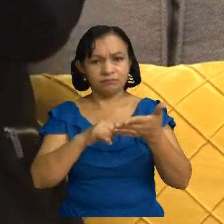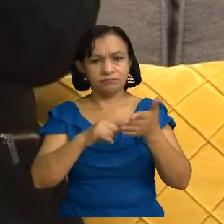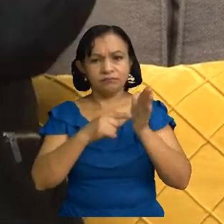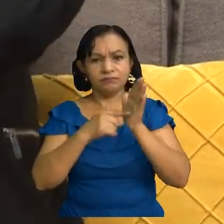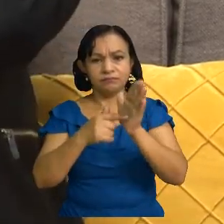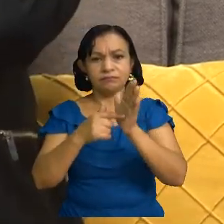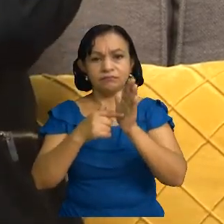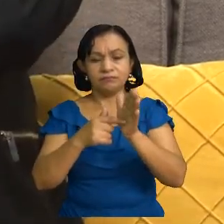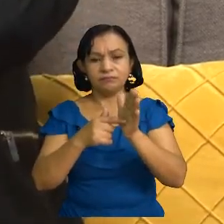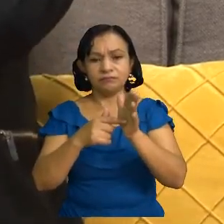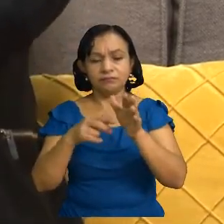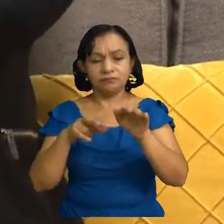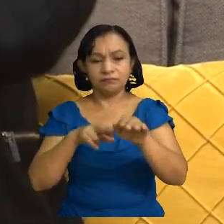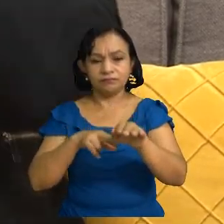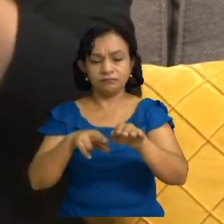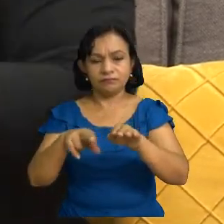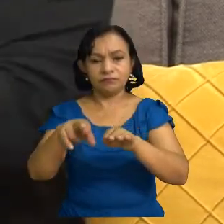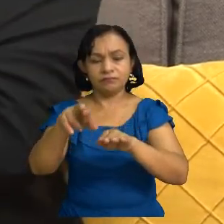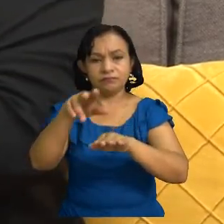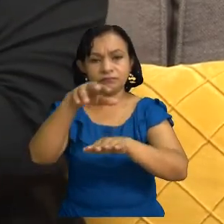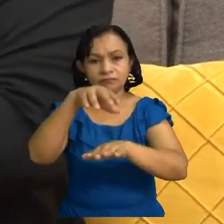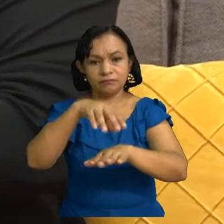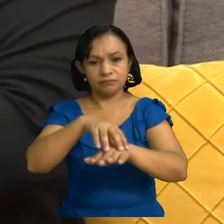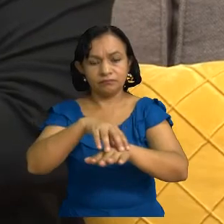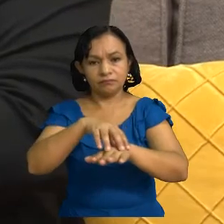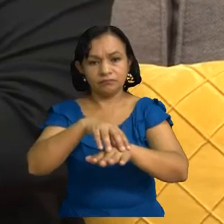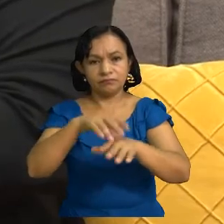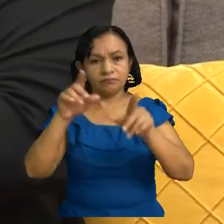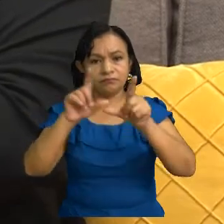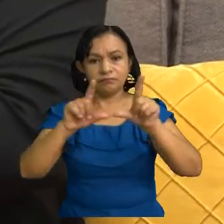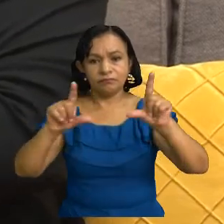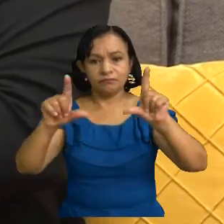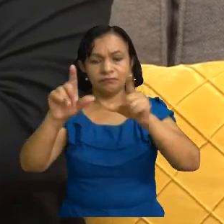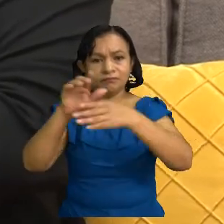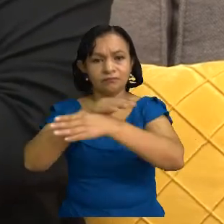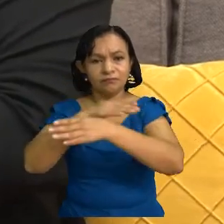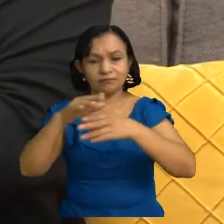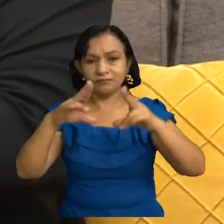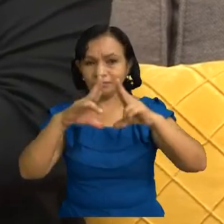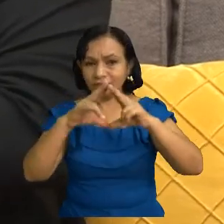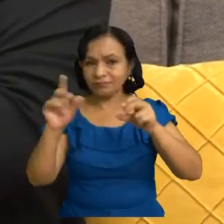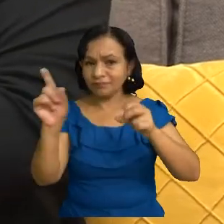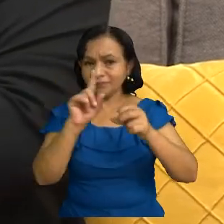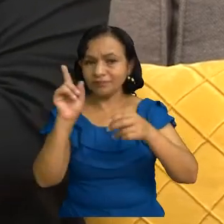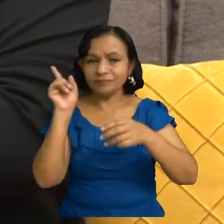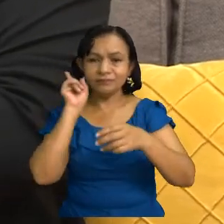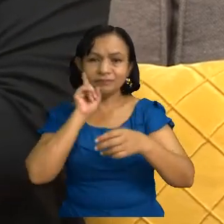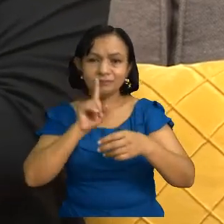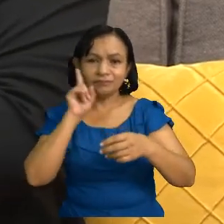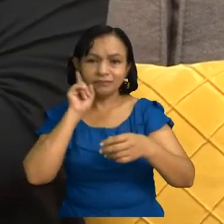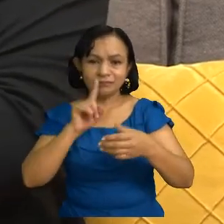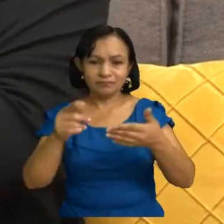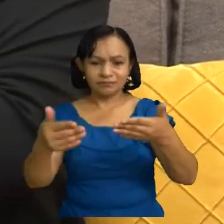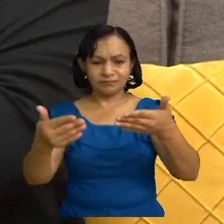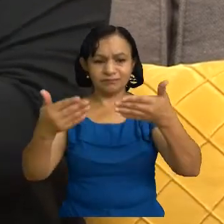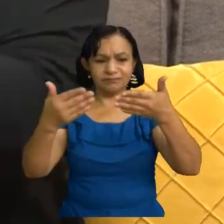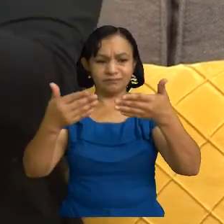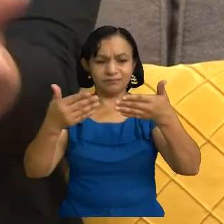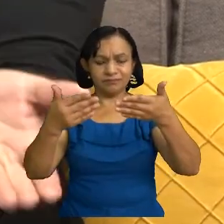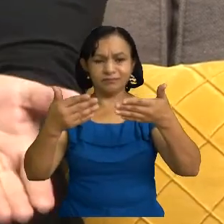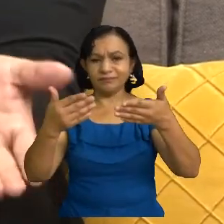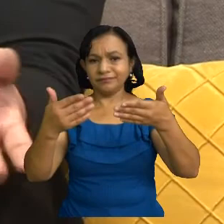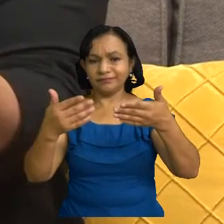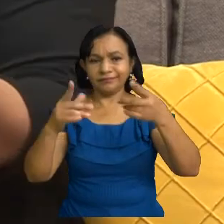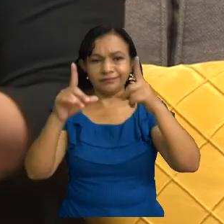para el caso de río san juan que se estuvo hablando correspondían a lugares de otros países no eran de este ya entonces y no